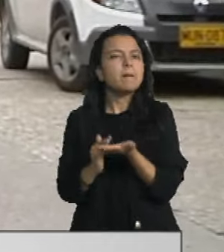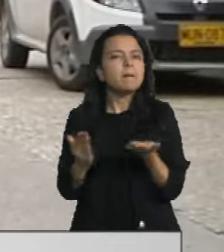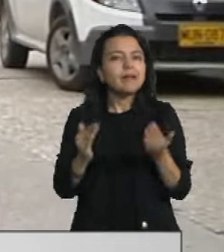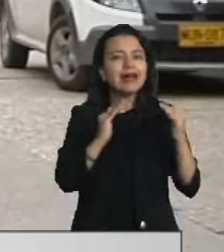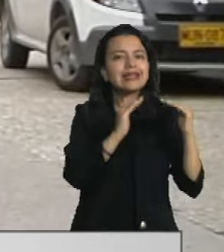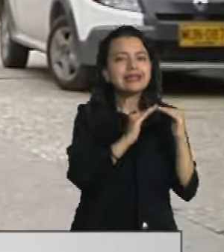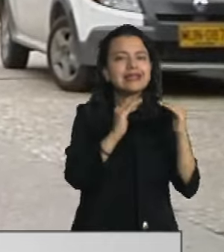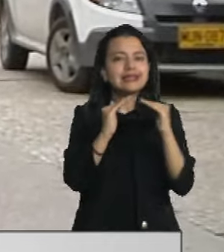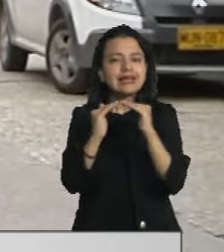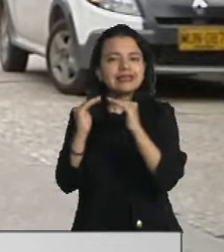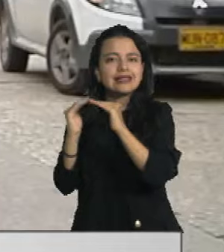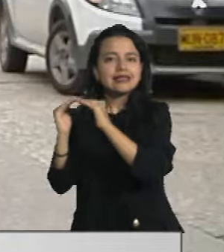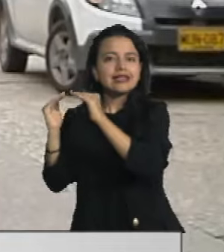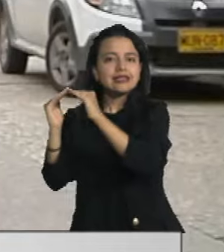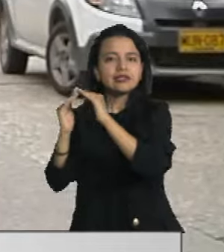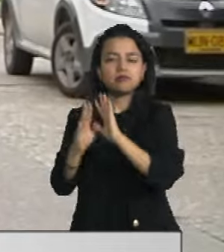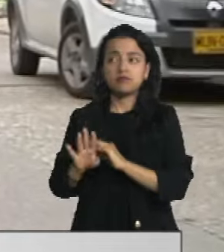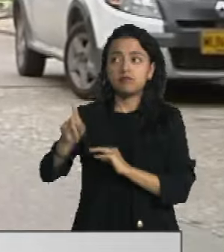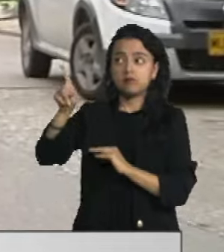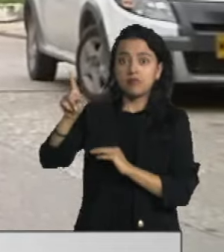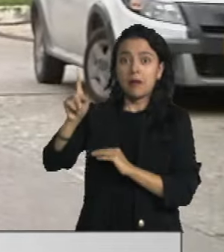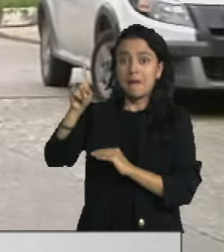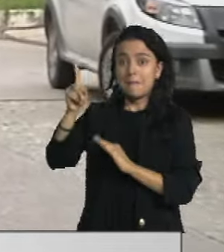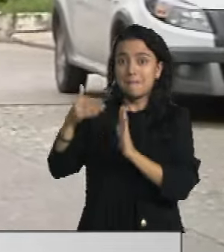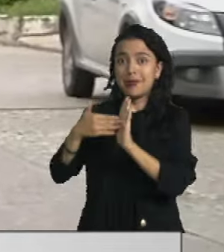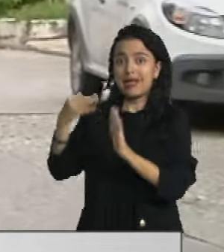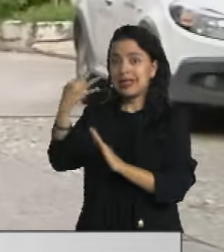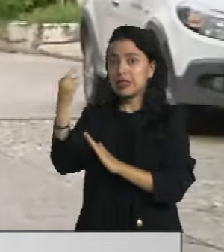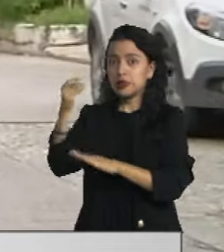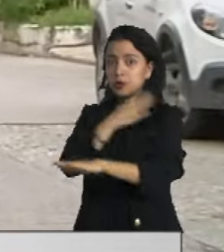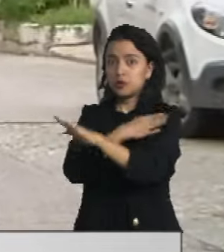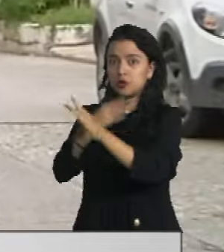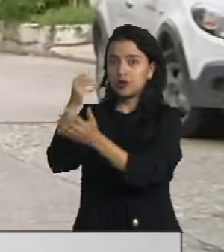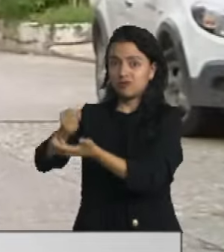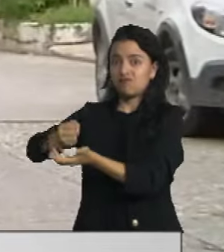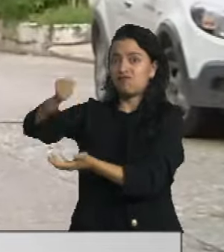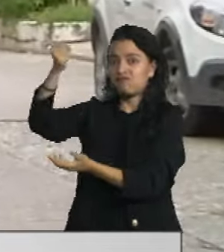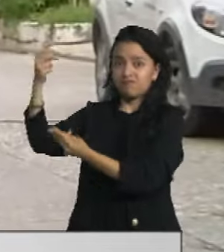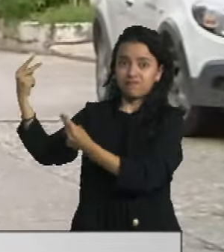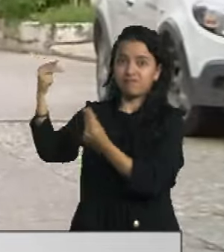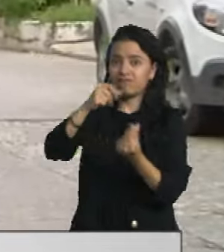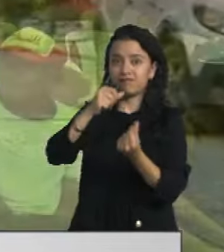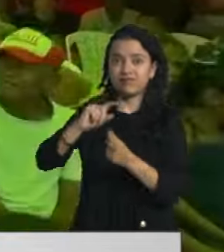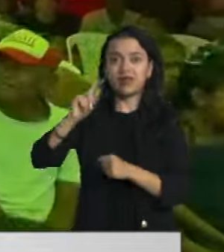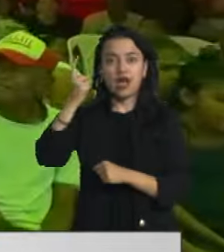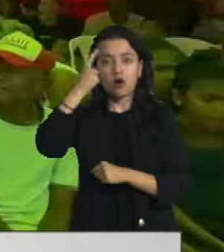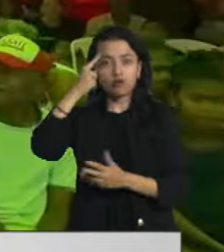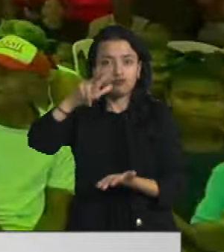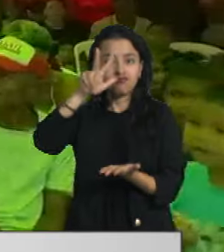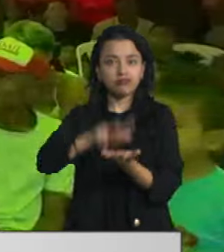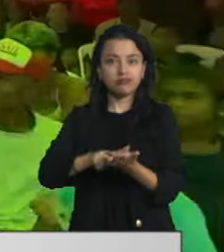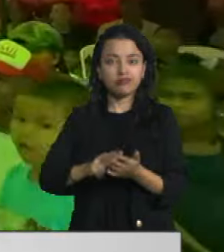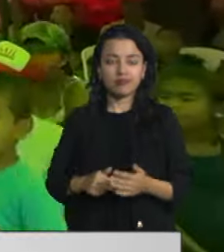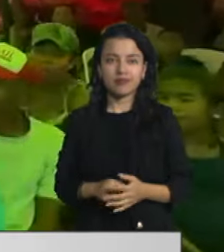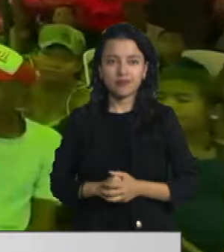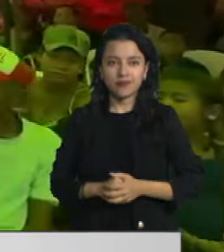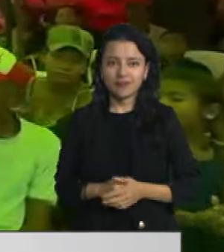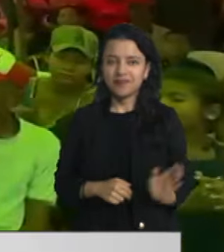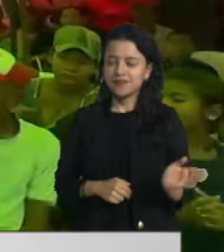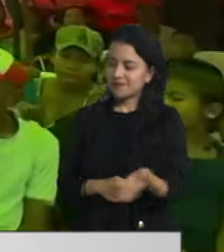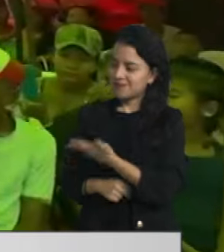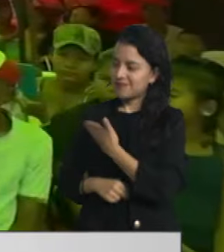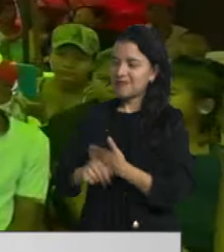Esto con una inversión de más de 1.300 millones de pesos por parte de la gobernación. Inició el programa